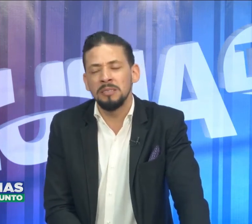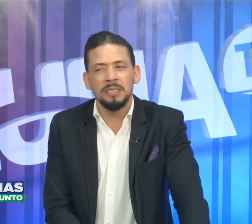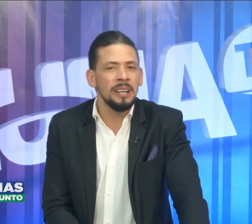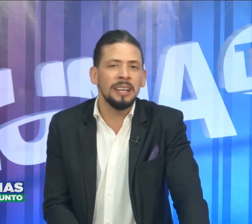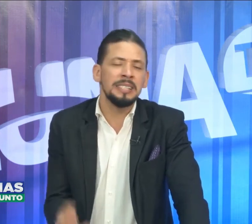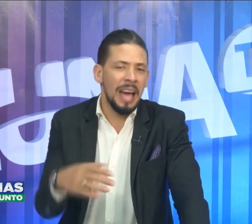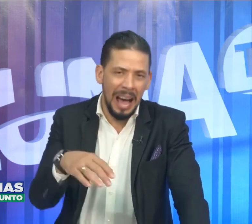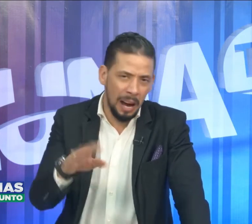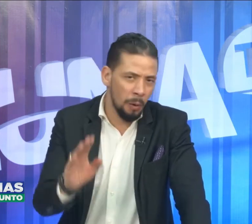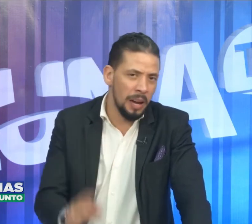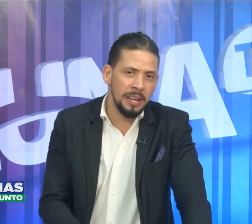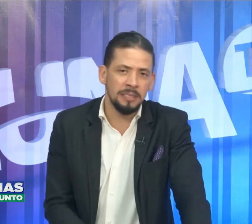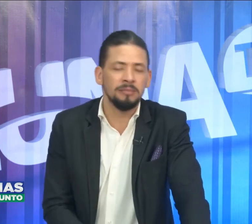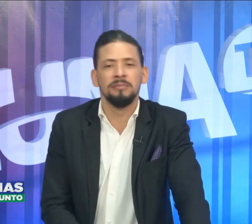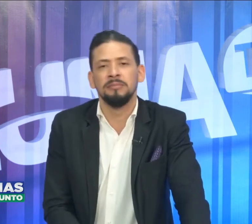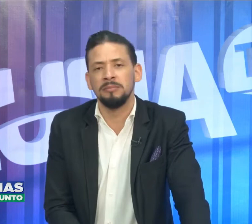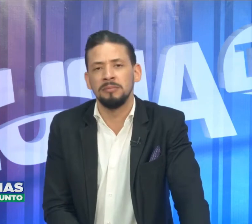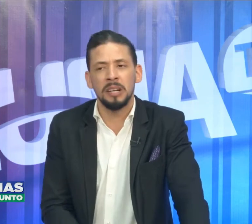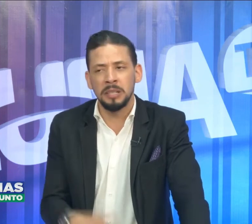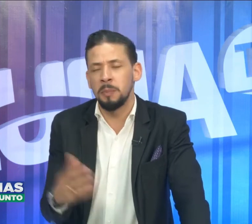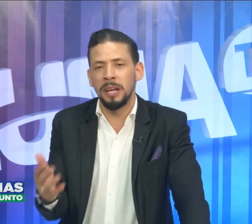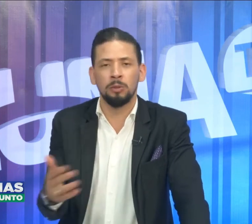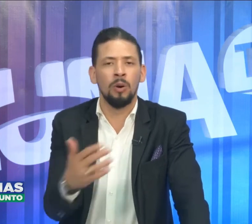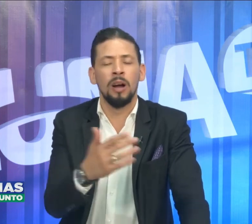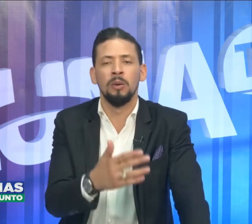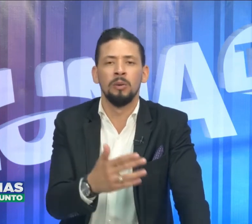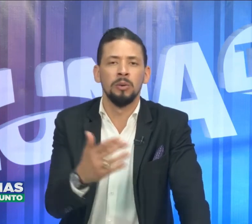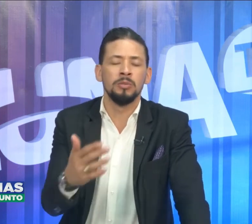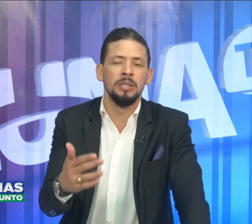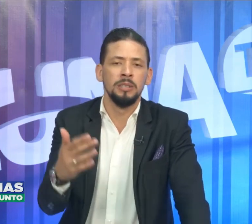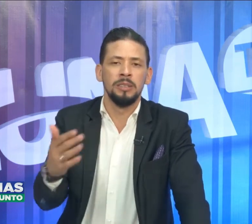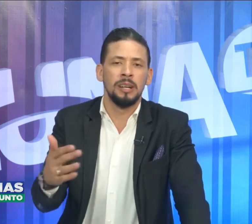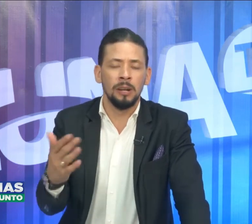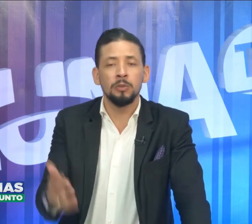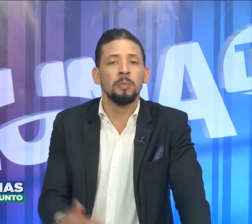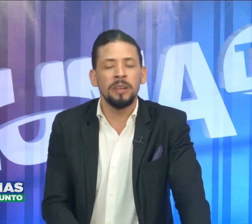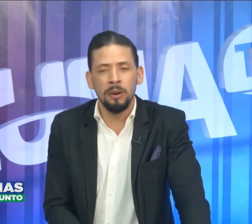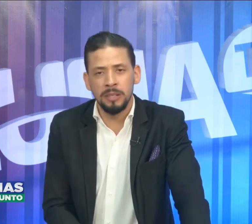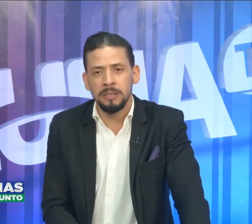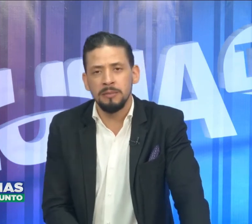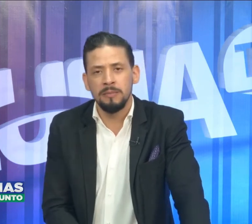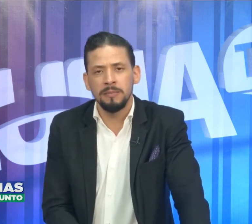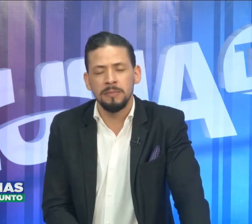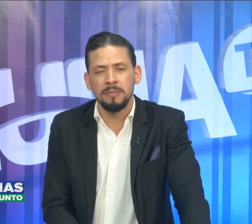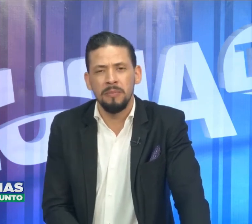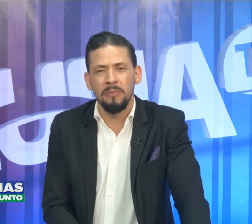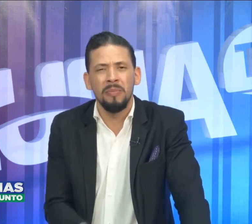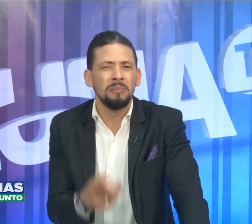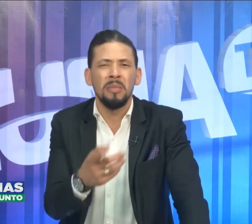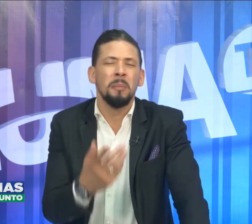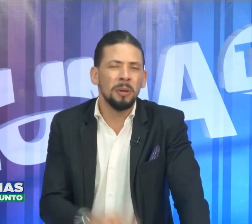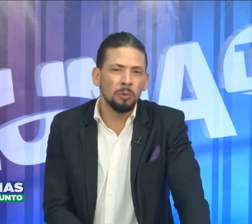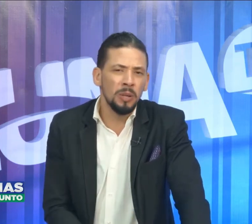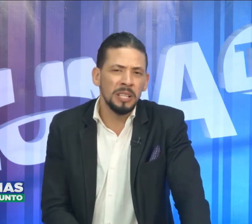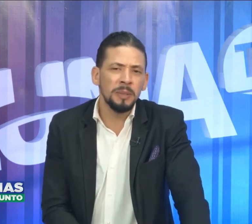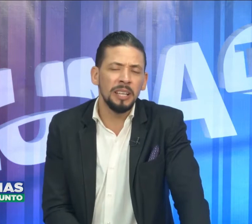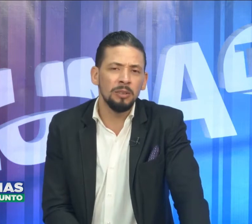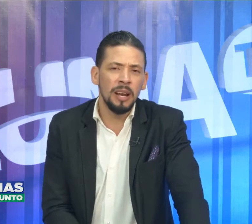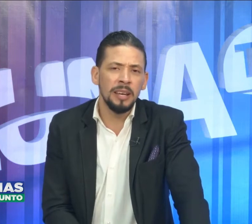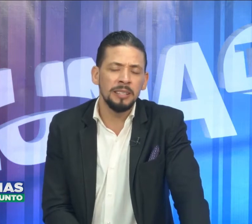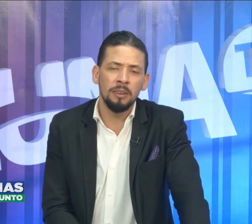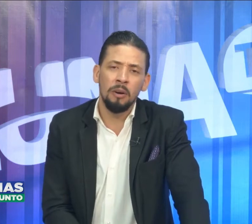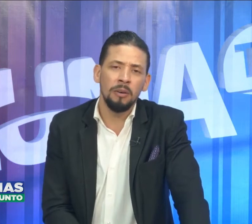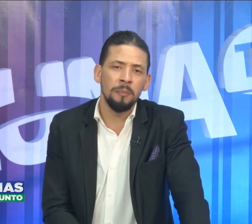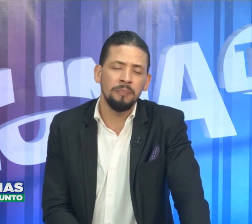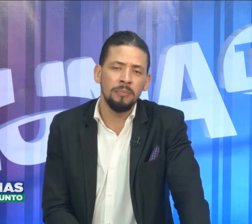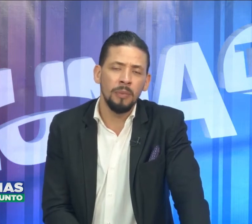No, ya, que se haga, ok. Respeto a los superiores, pero tú y respetando